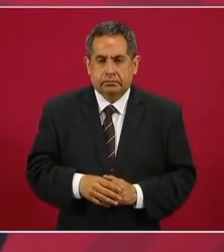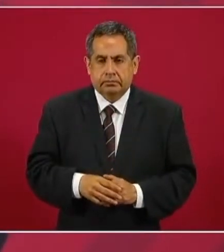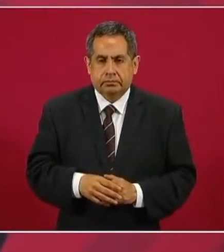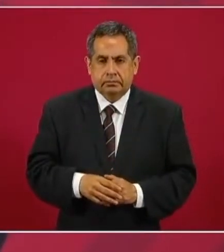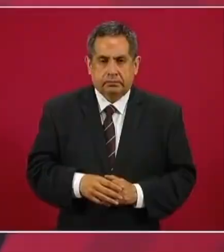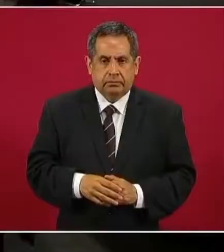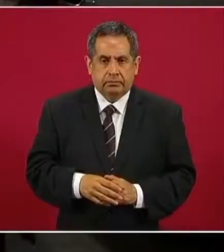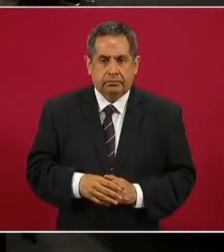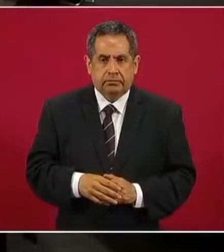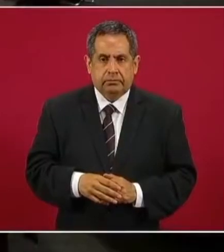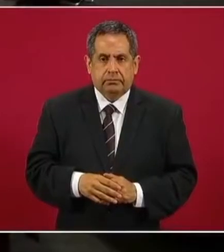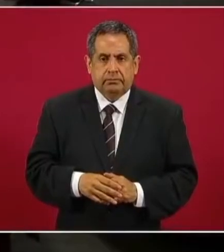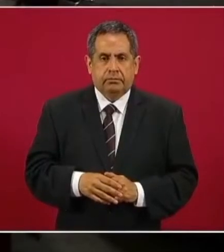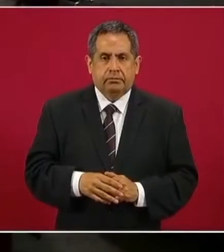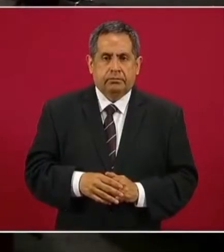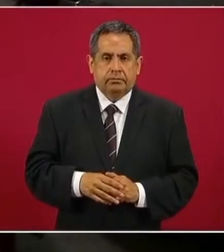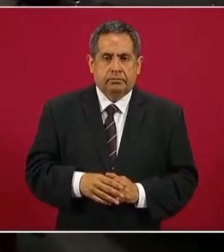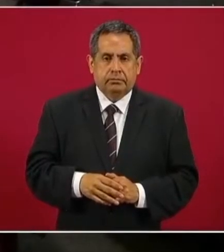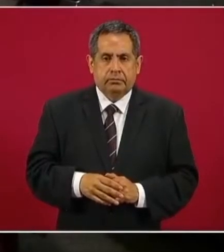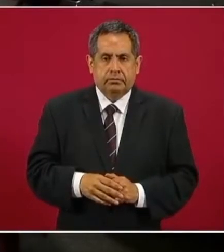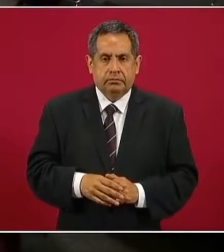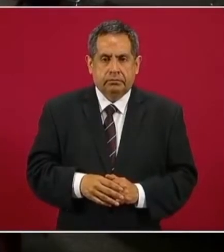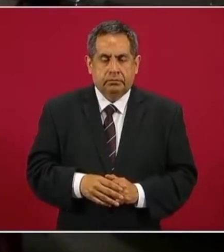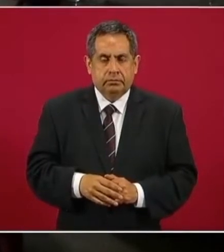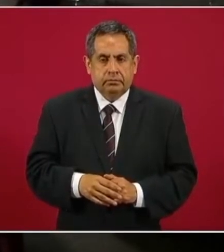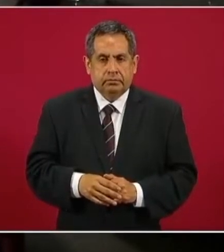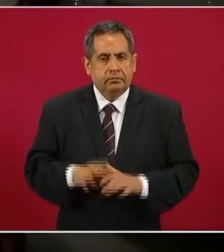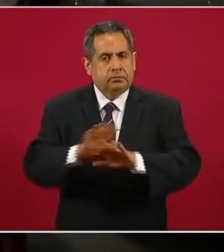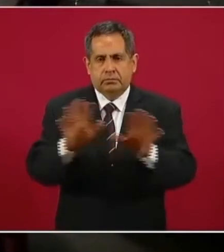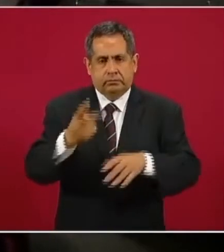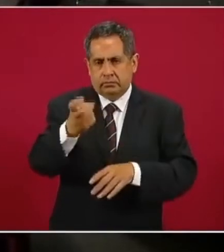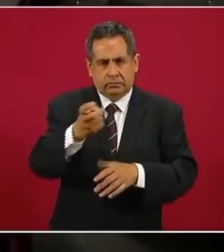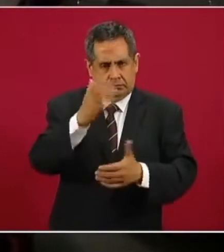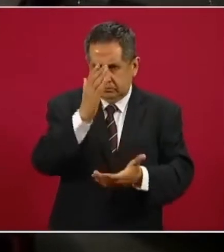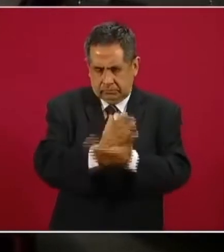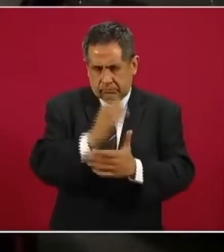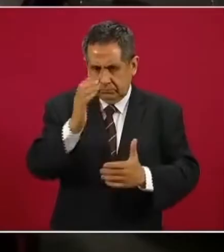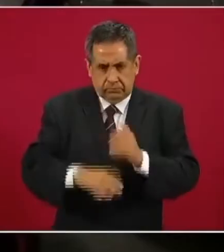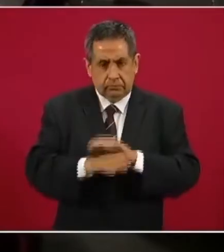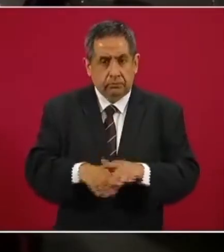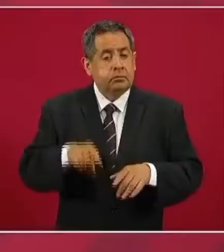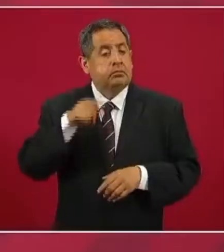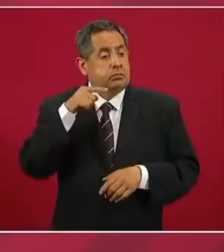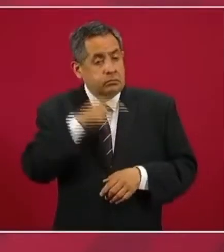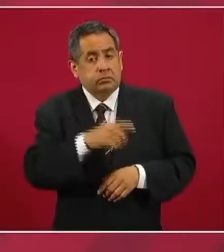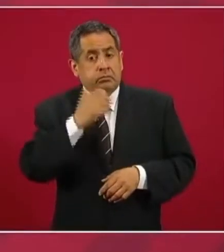Que obviamente la ciudadanía cree en el proyecto de la 4T. Sí, pero ya no va a ser. Si aspira,